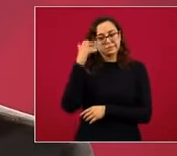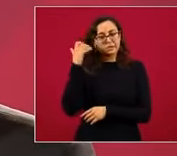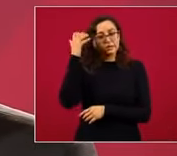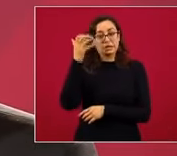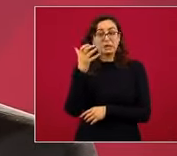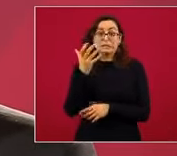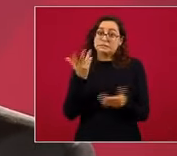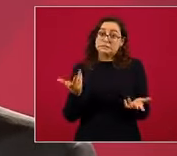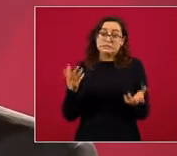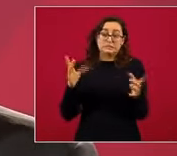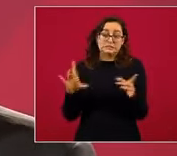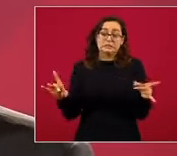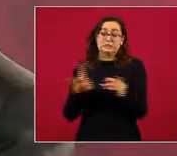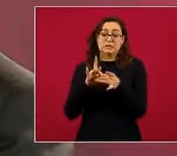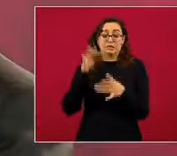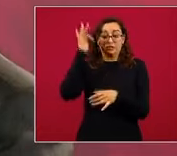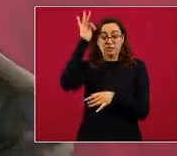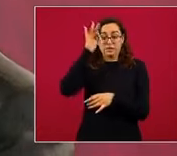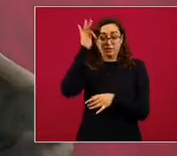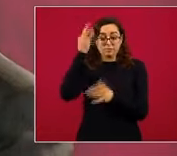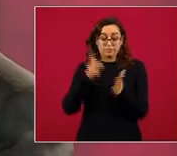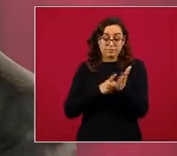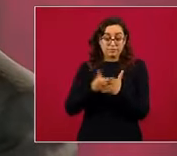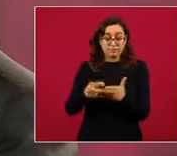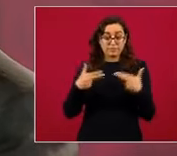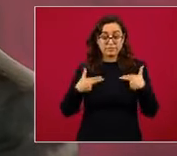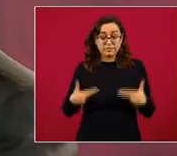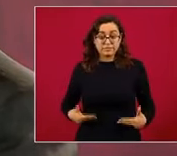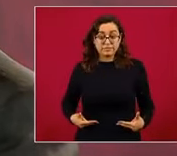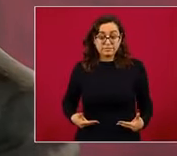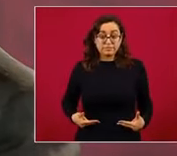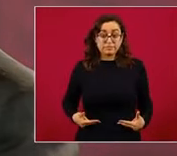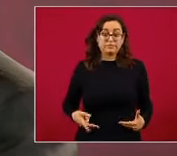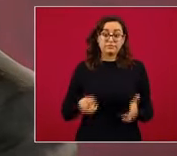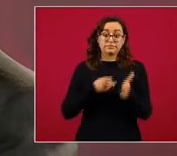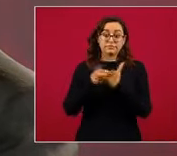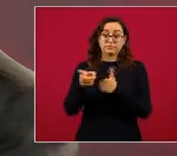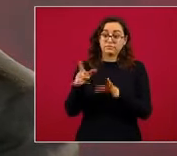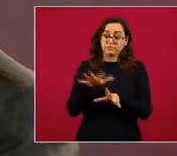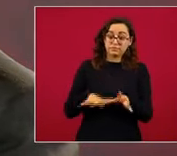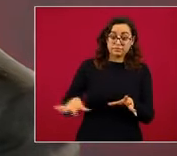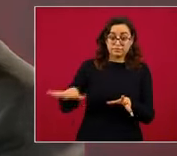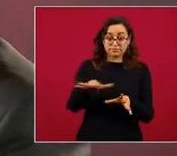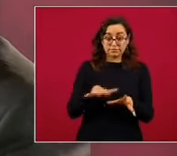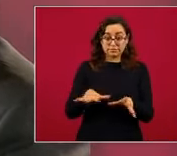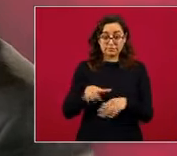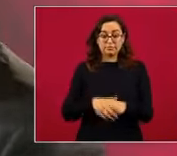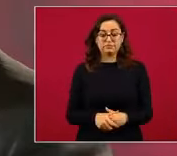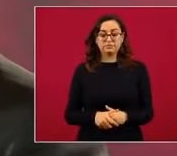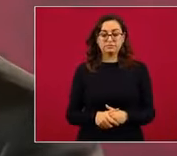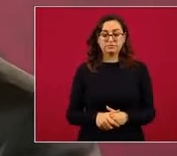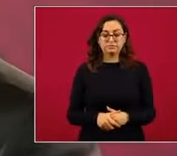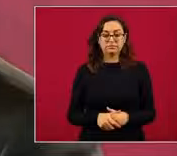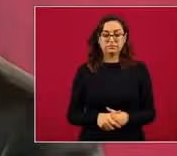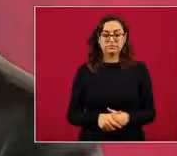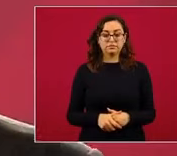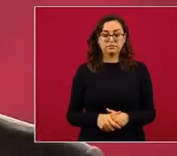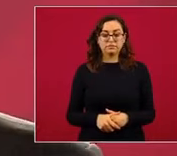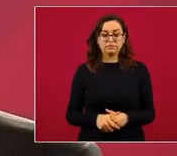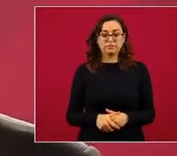filosófica que tiene que ver con los derechos humanos y los derechos sociales. Hay derechos que